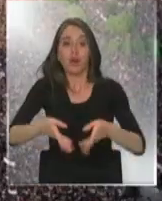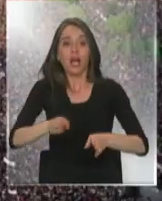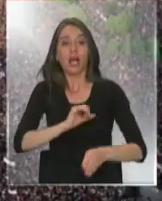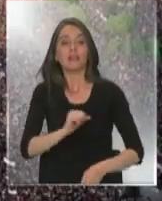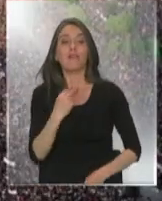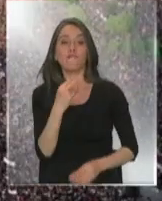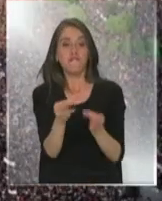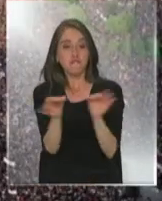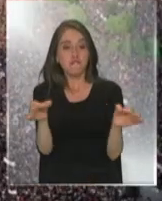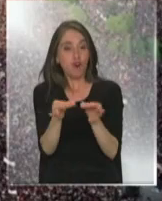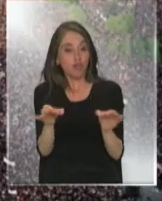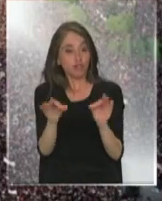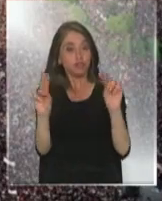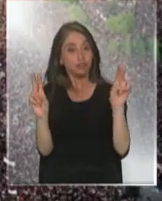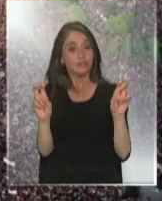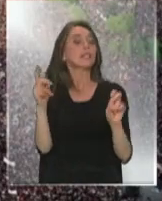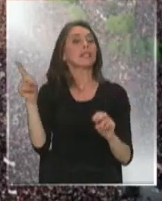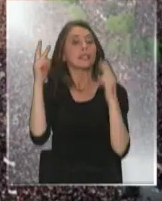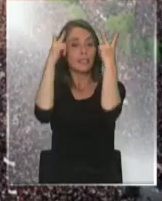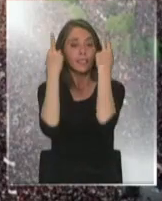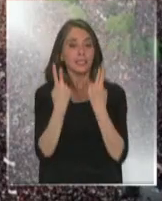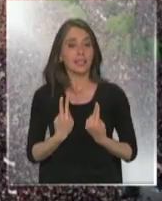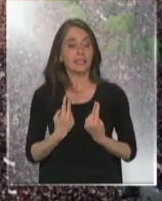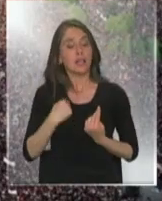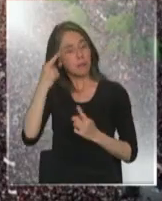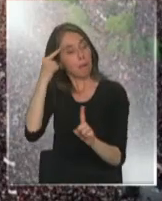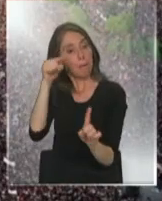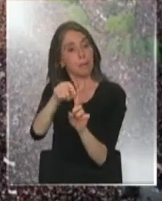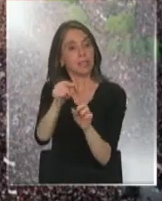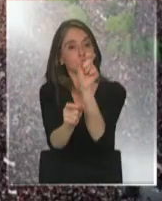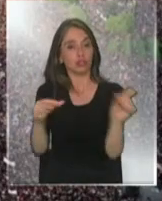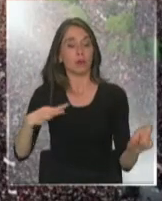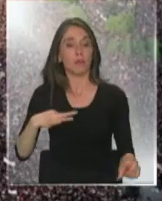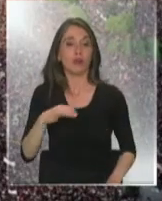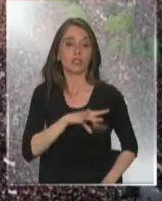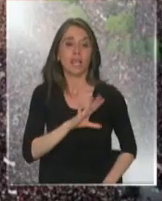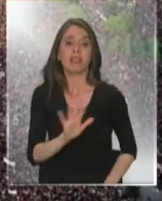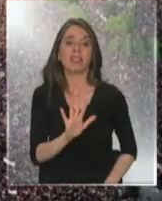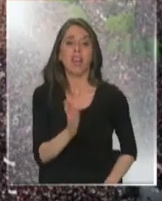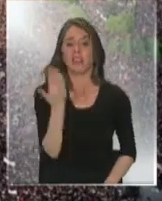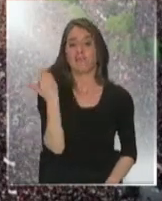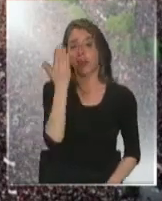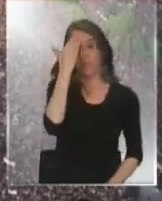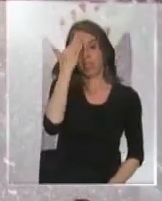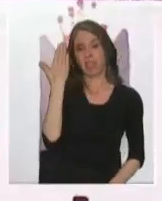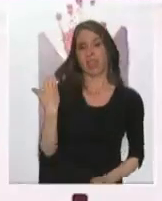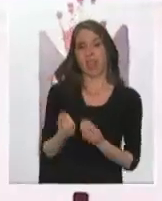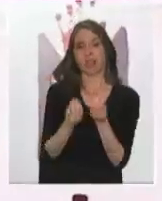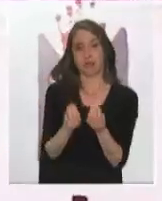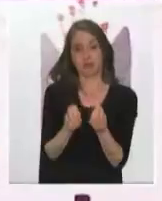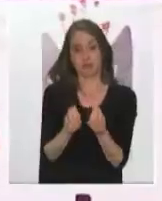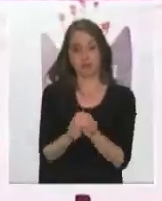de Santiago. Mis pensamientos están con el pueblo de Chile. Terrible lo que ha pasado en los últimos días.